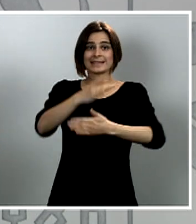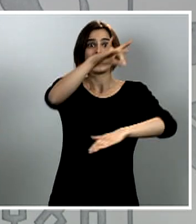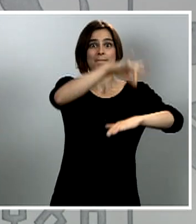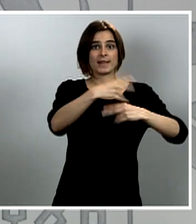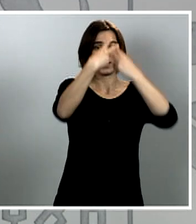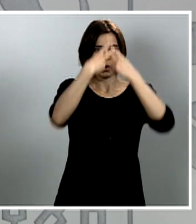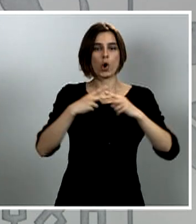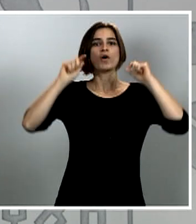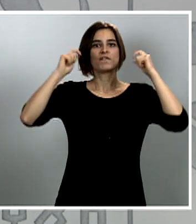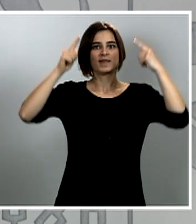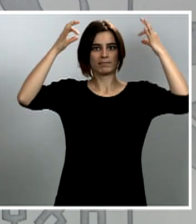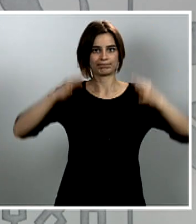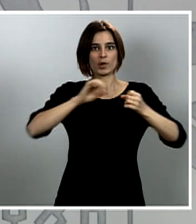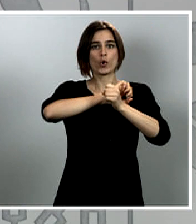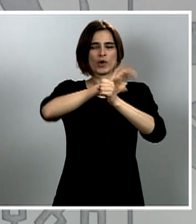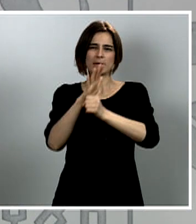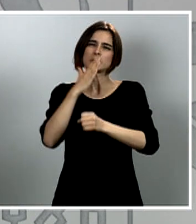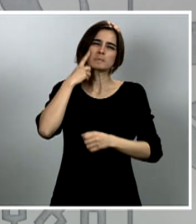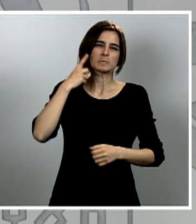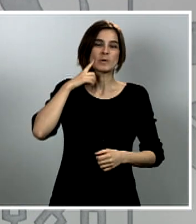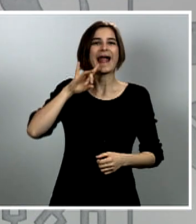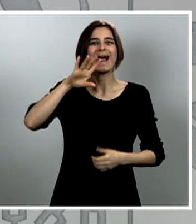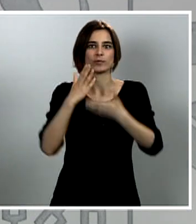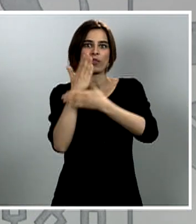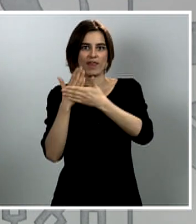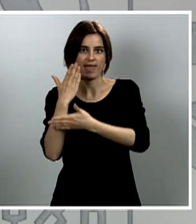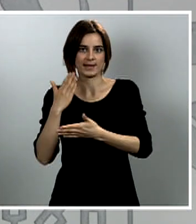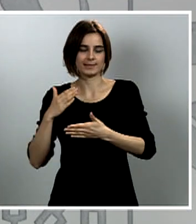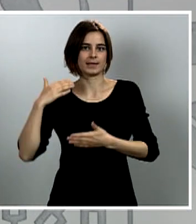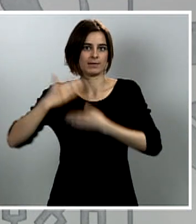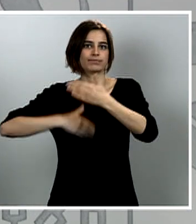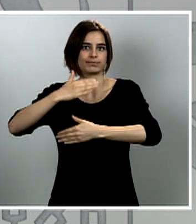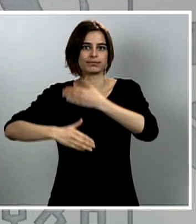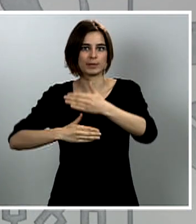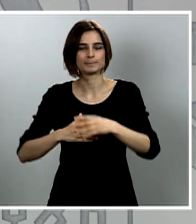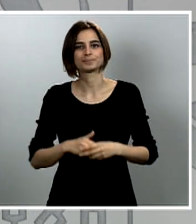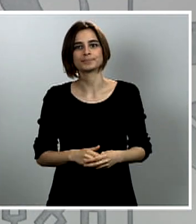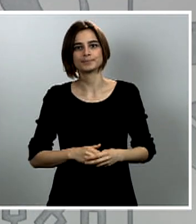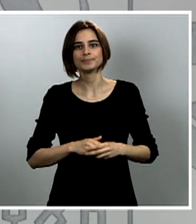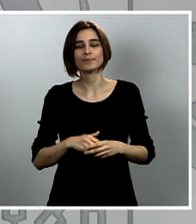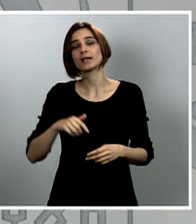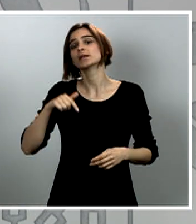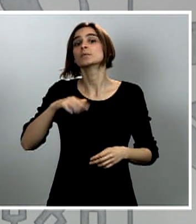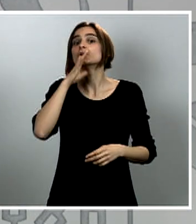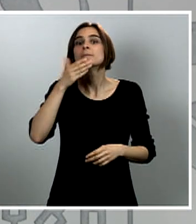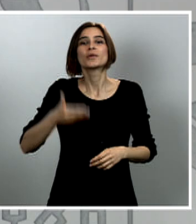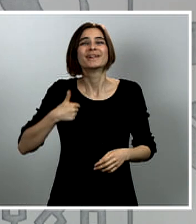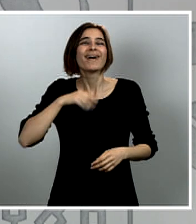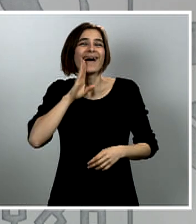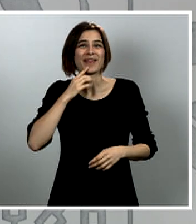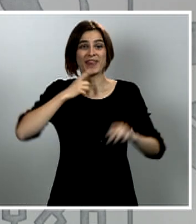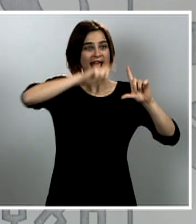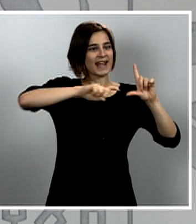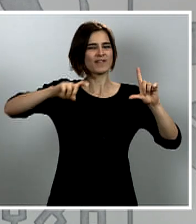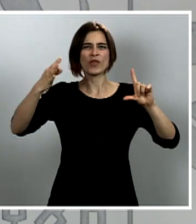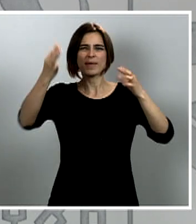hoy, y de ahí la importancia que comentaba ahora mismo de limpiar bien la serie, estos nuevos contagios